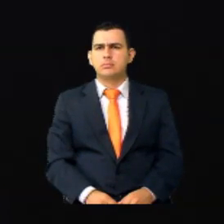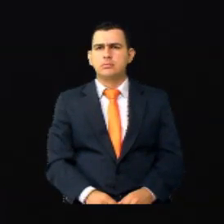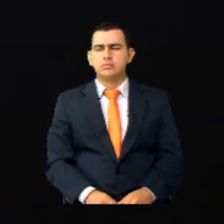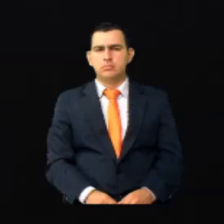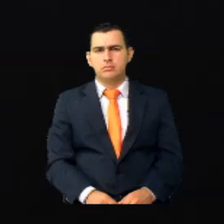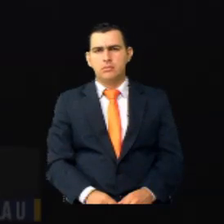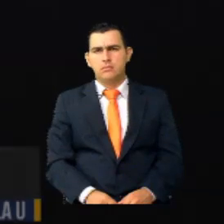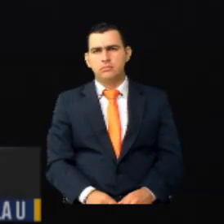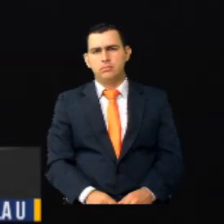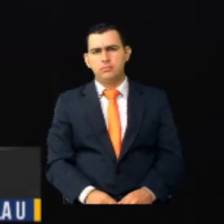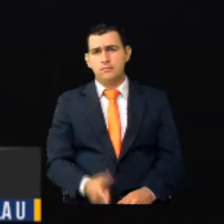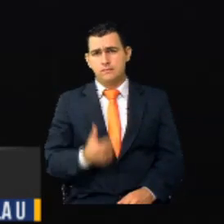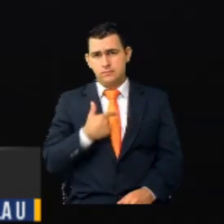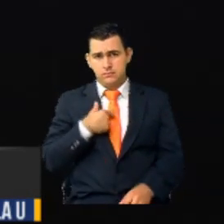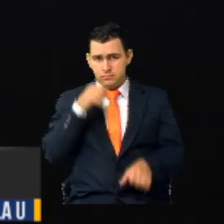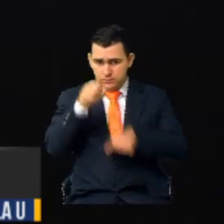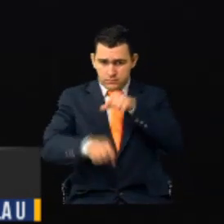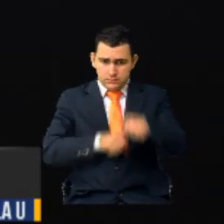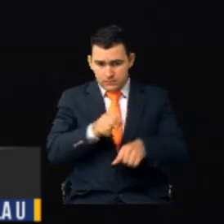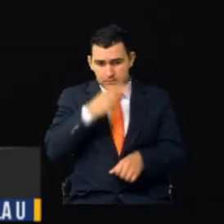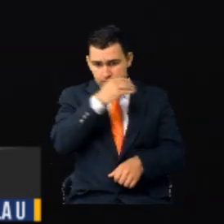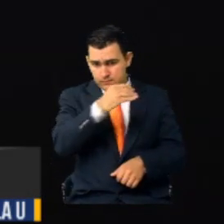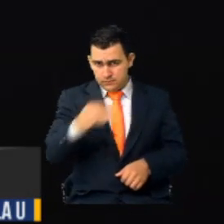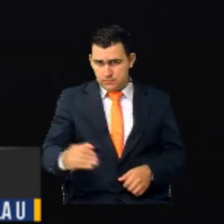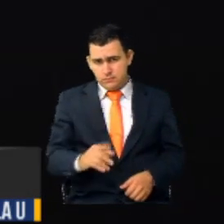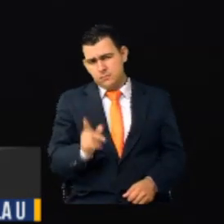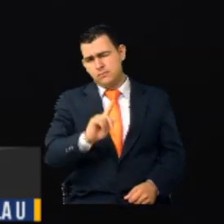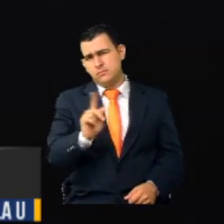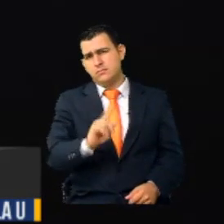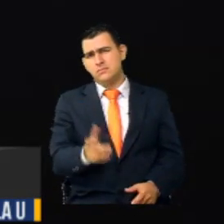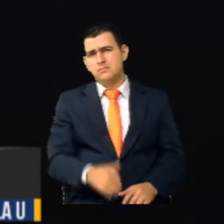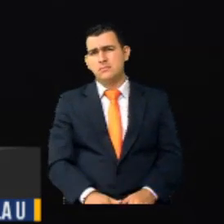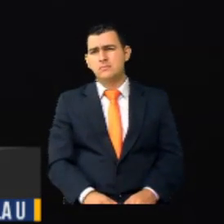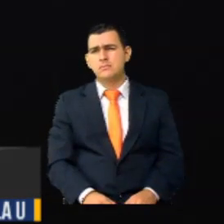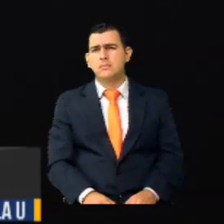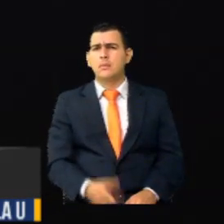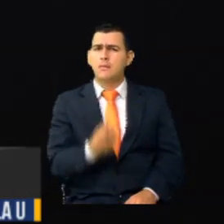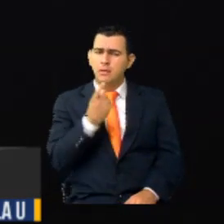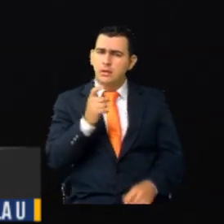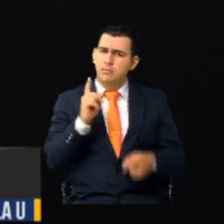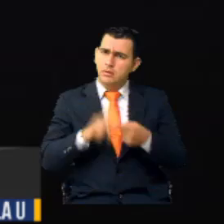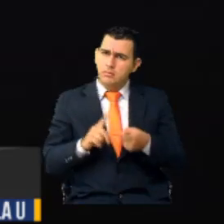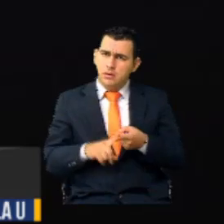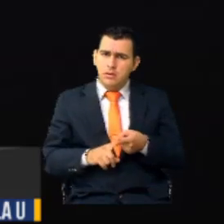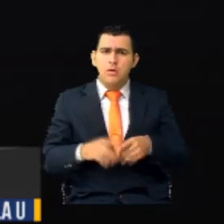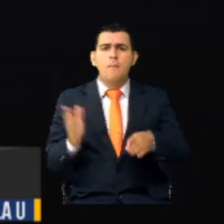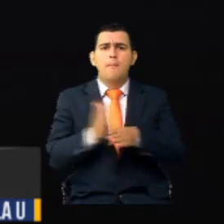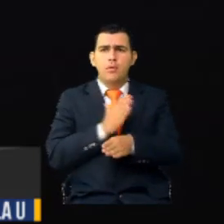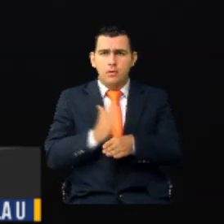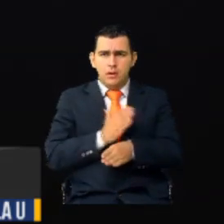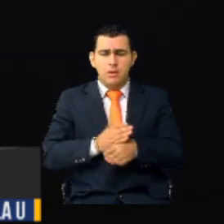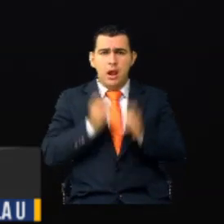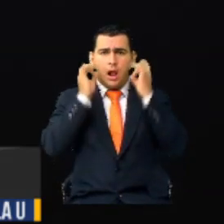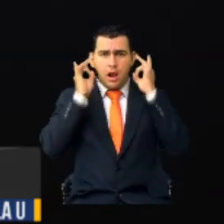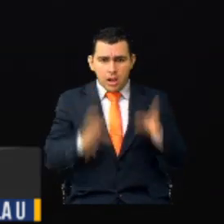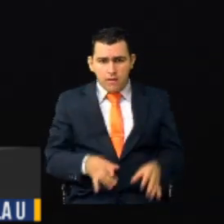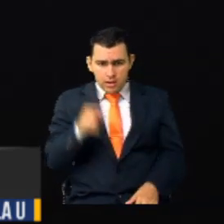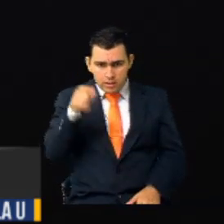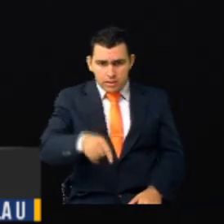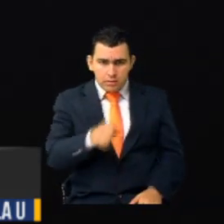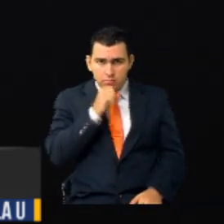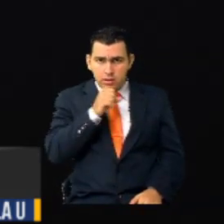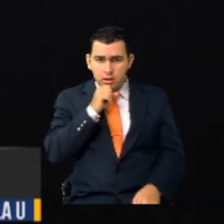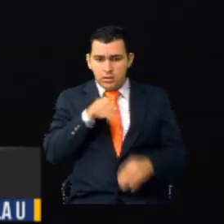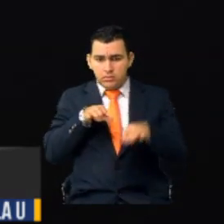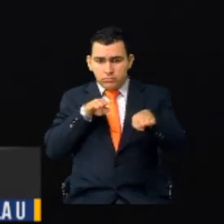Bueno, no le entregaría bicicletas a los niños, eso está clarísimo. Hasta que no resolvamos ese problema grave que tiene Barranca Bermeja en